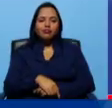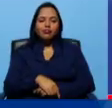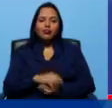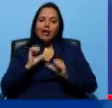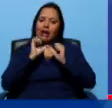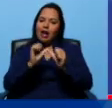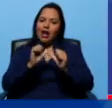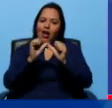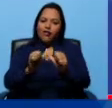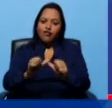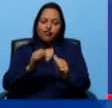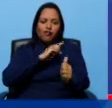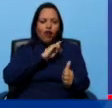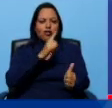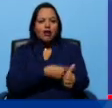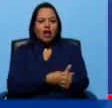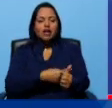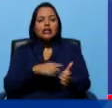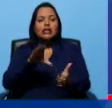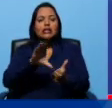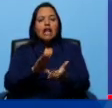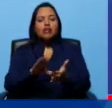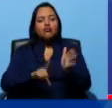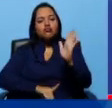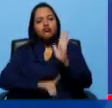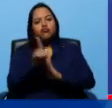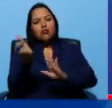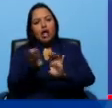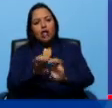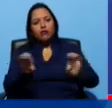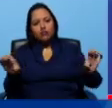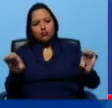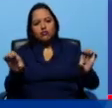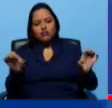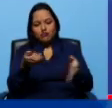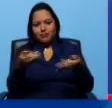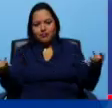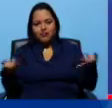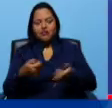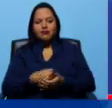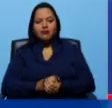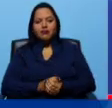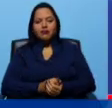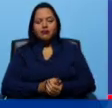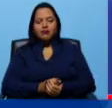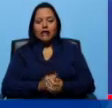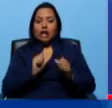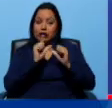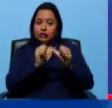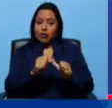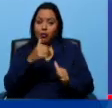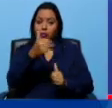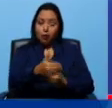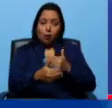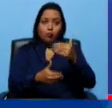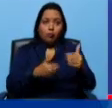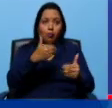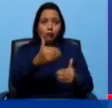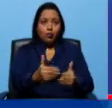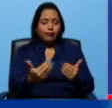fortaleciendo los centros de desarrollo de la calidad educativa y seguir avanzando